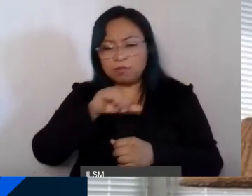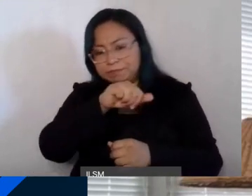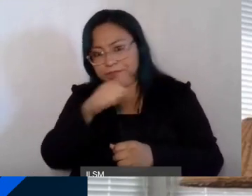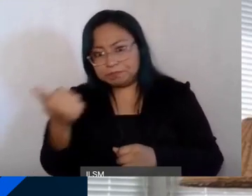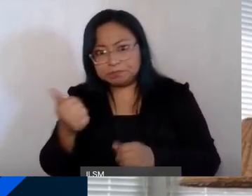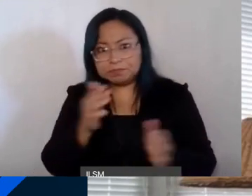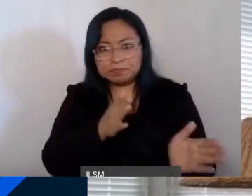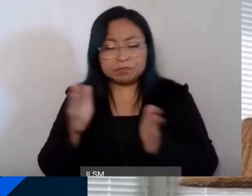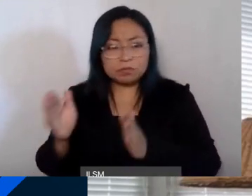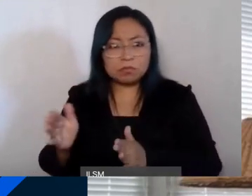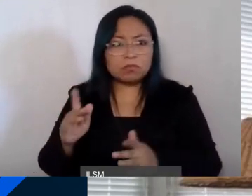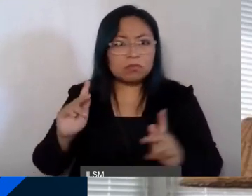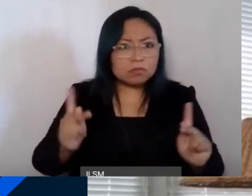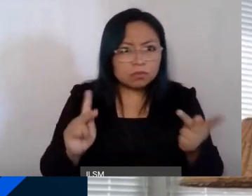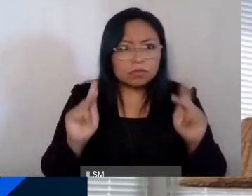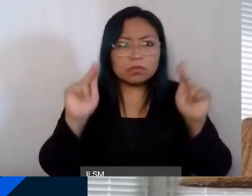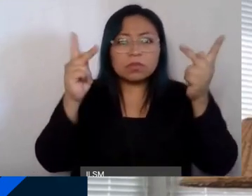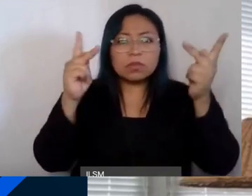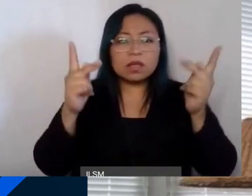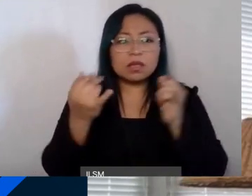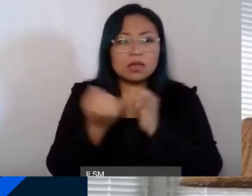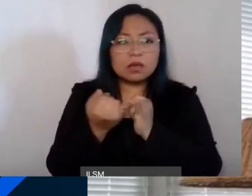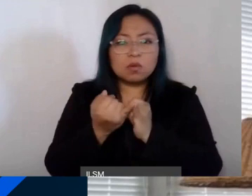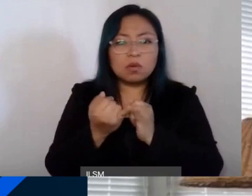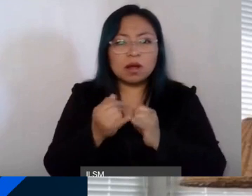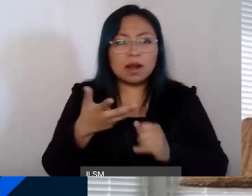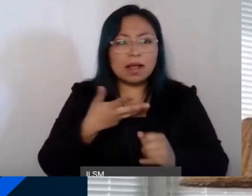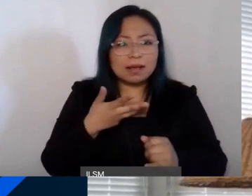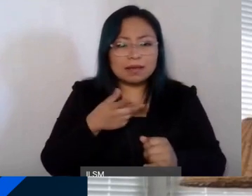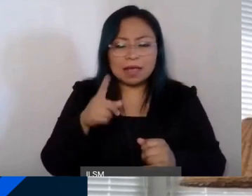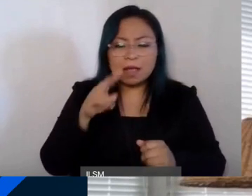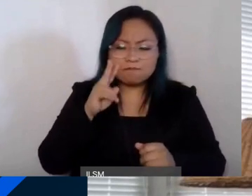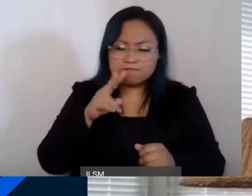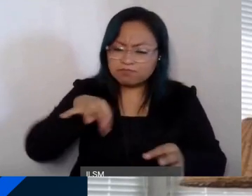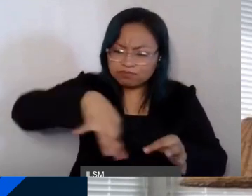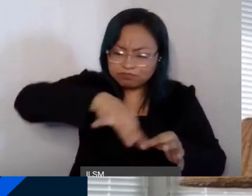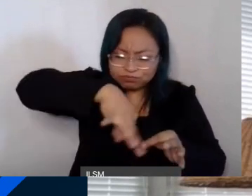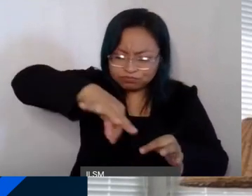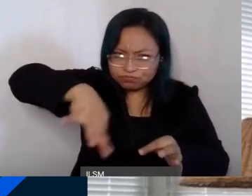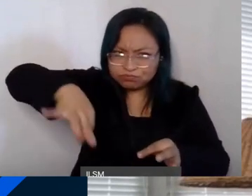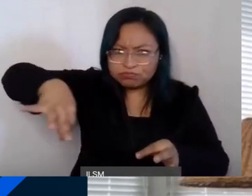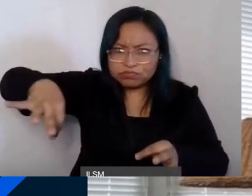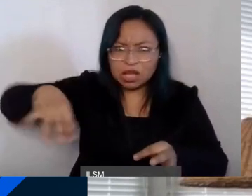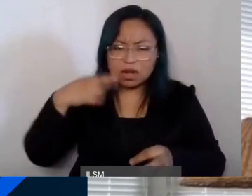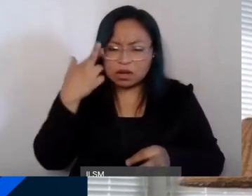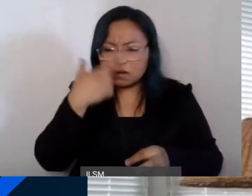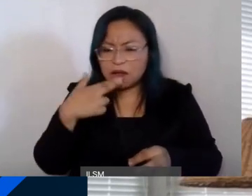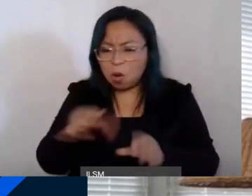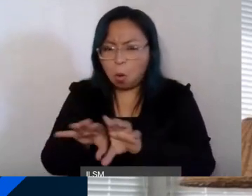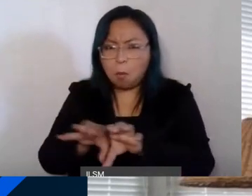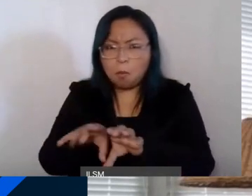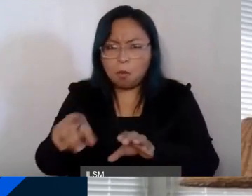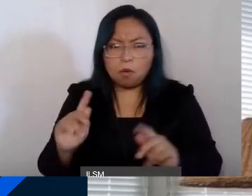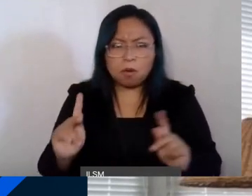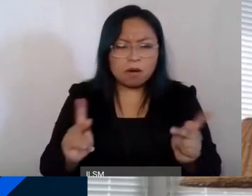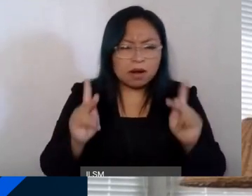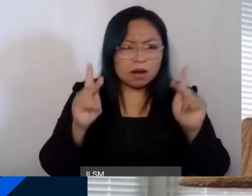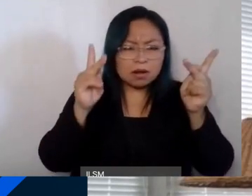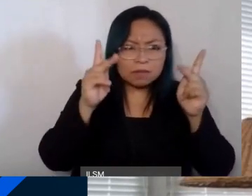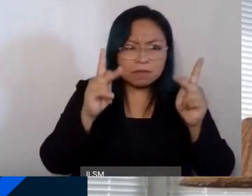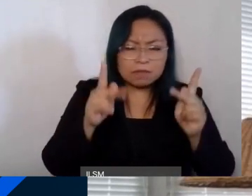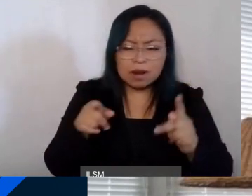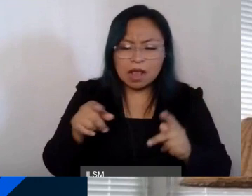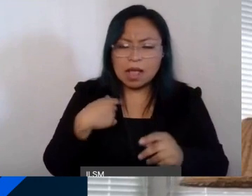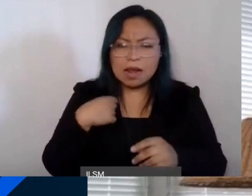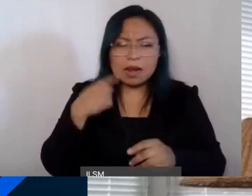baxter con las plantas les ha puesto unos polígrafos y ha visto que haciendo un experimento que cada vez que